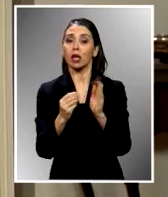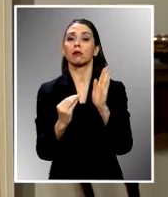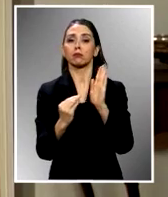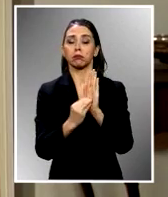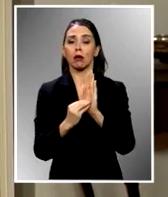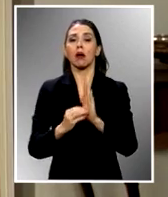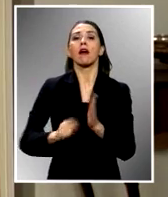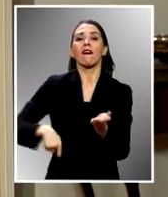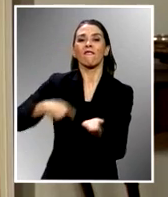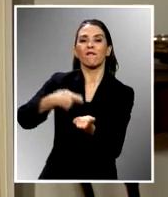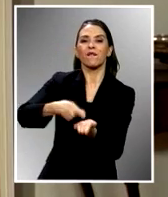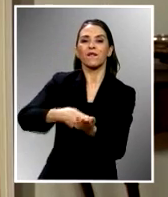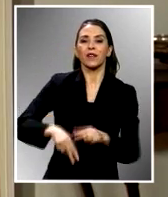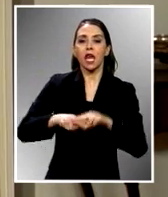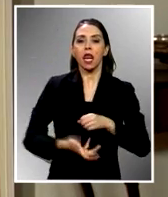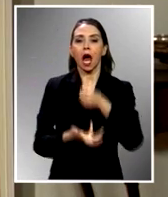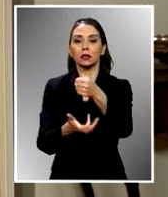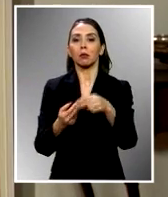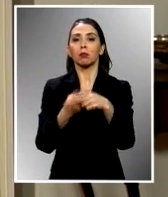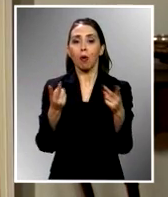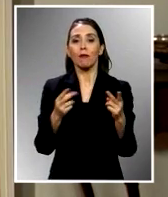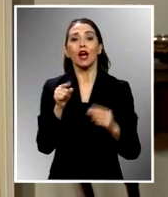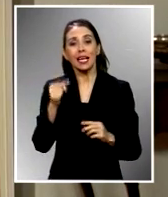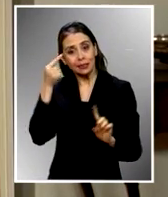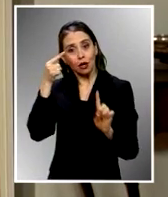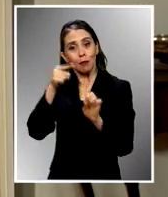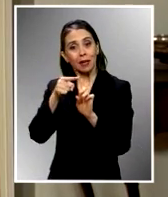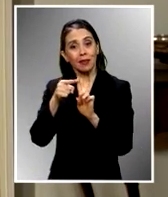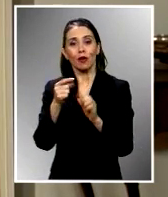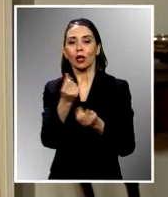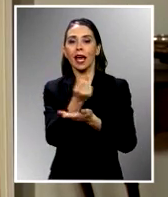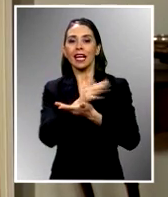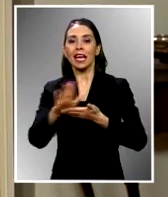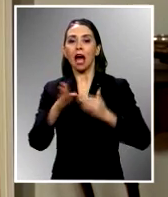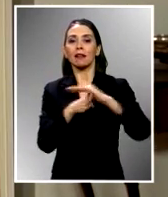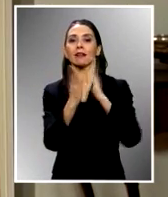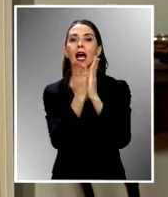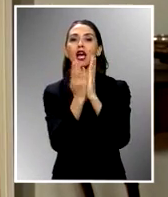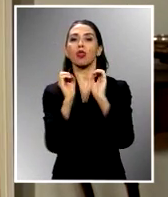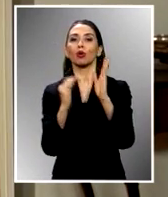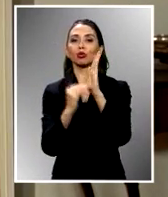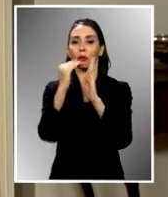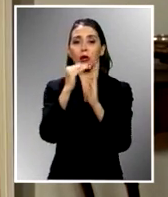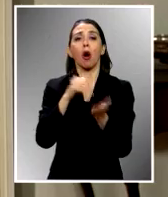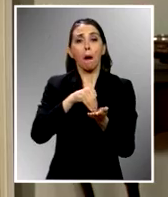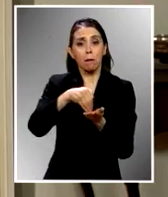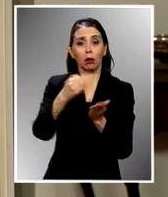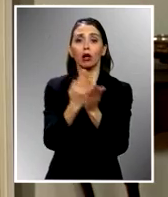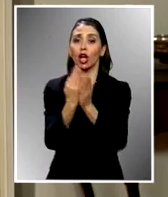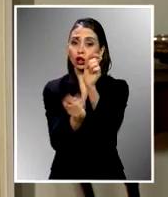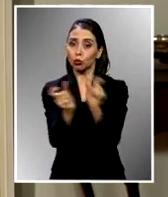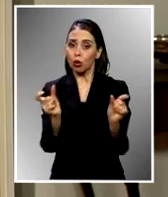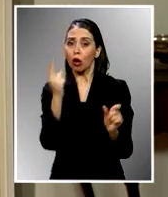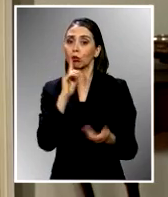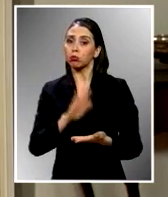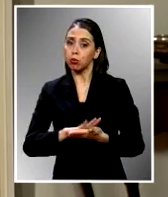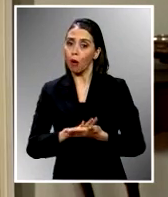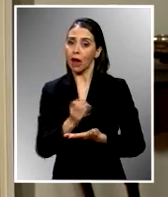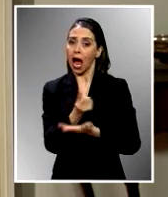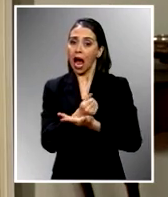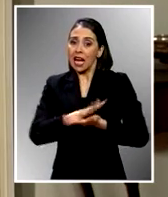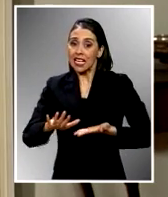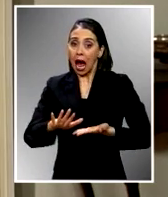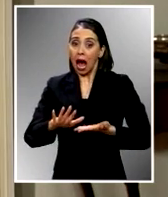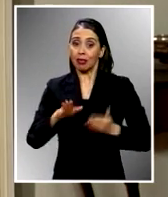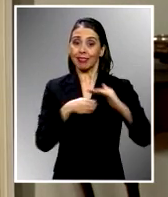público Ese es el sentido de la gratuidad de los estudios superiores miles de estudiantes ya han podido comprobar que la gratuidad llegó